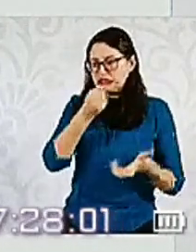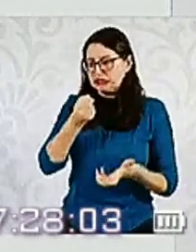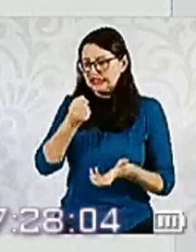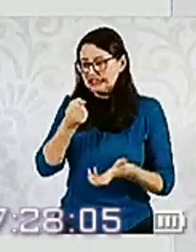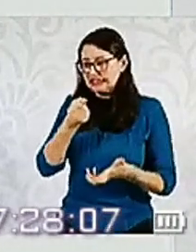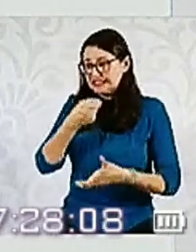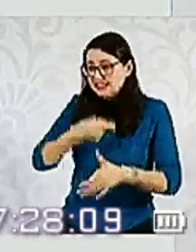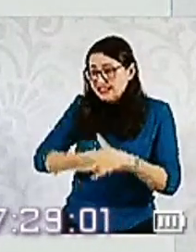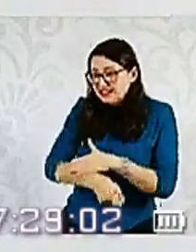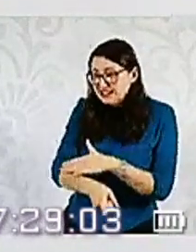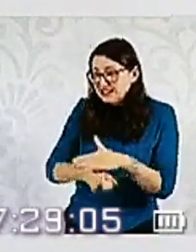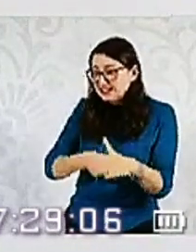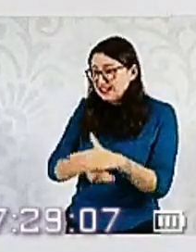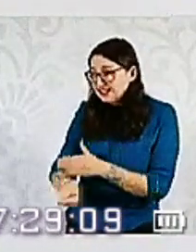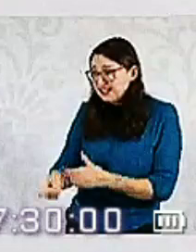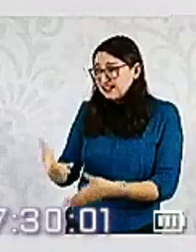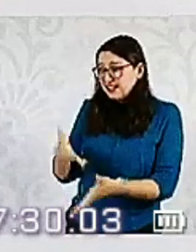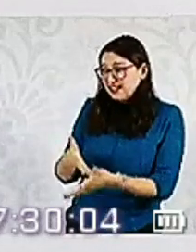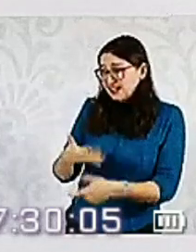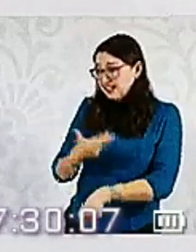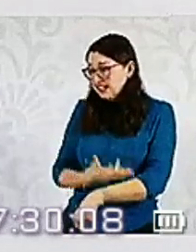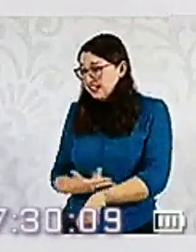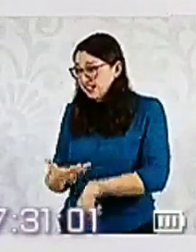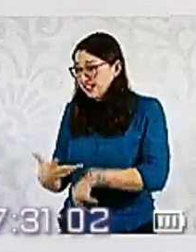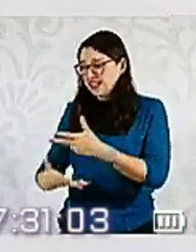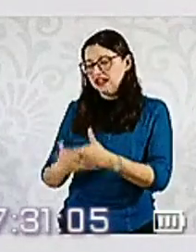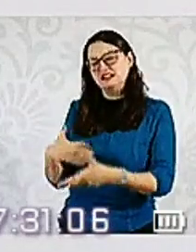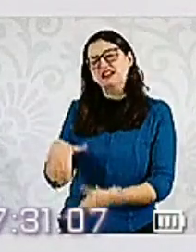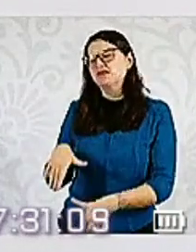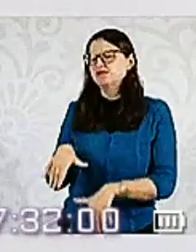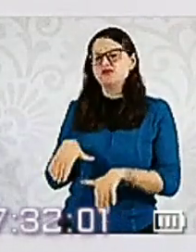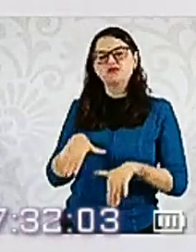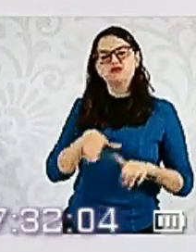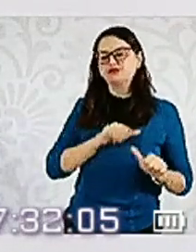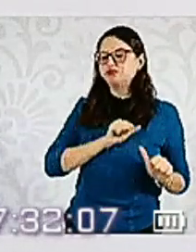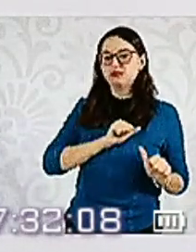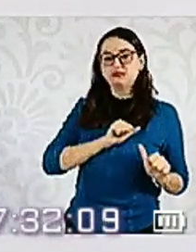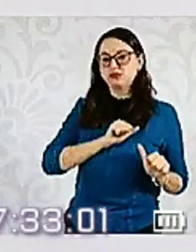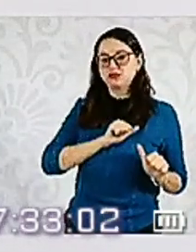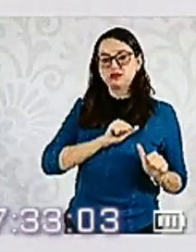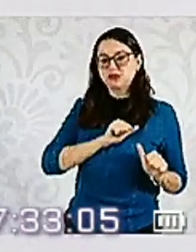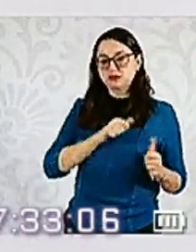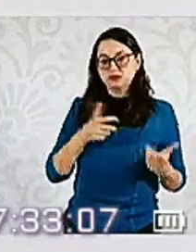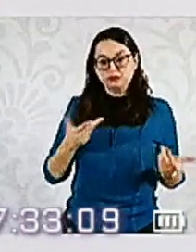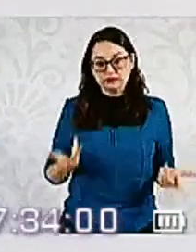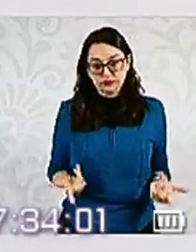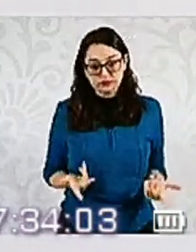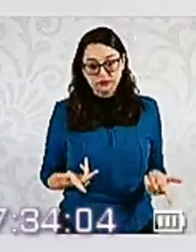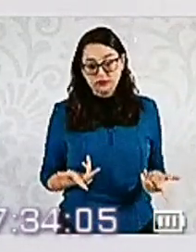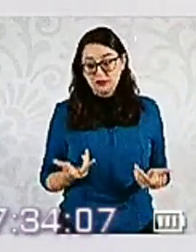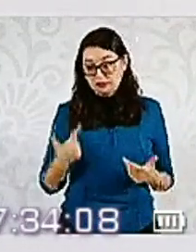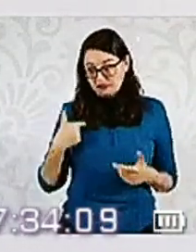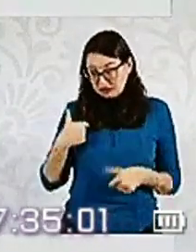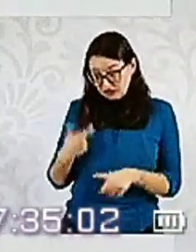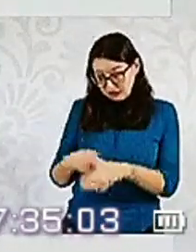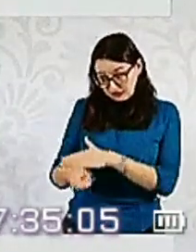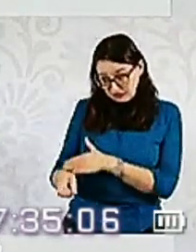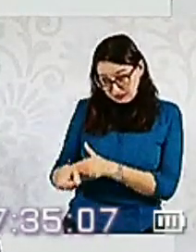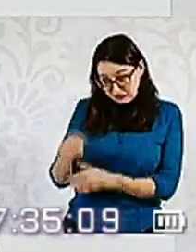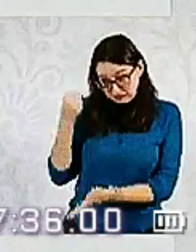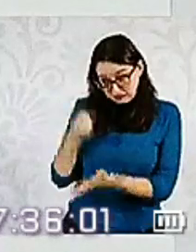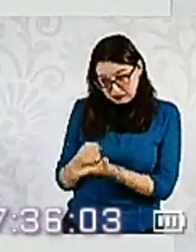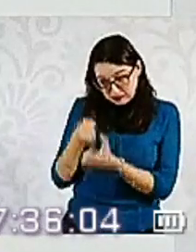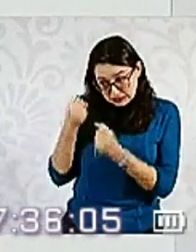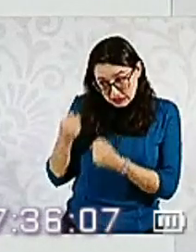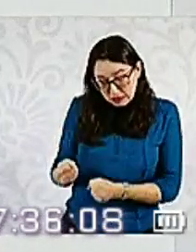ágiles, si siente que no caminan, no hay certidumbre jurídica de si le van a dar una autorización o no. Estamos hablando a